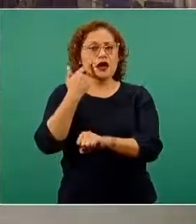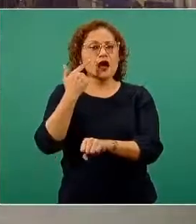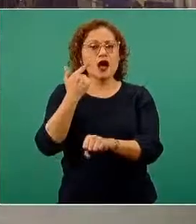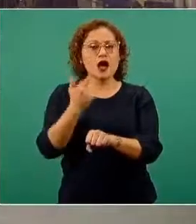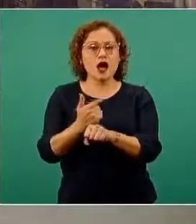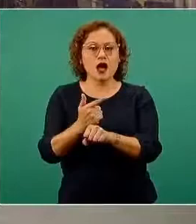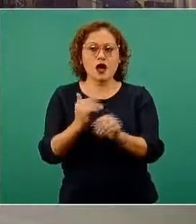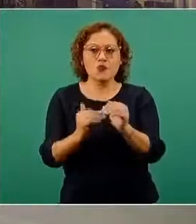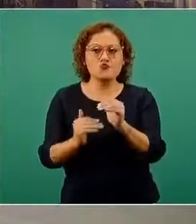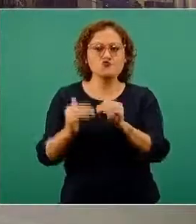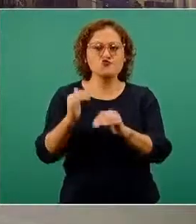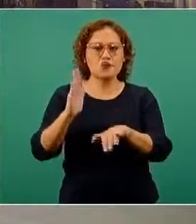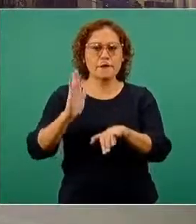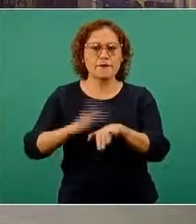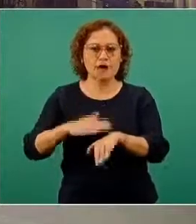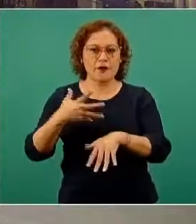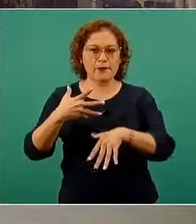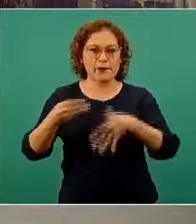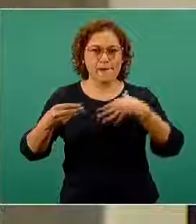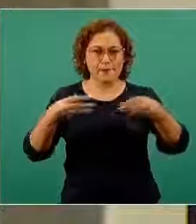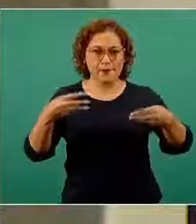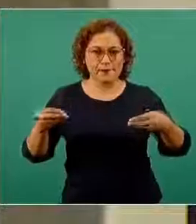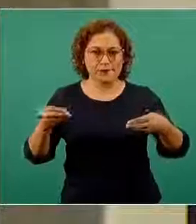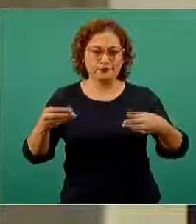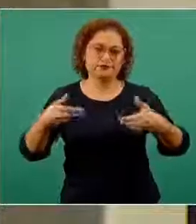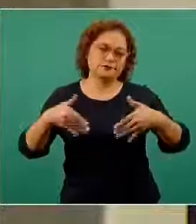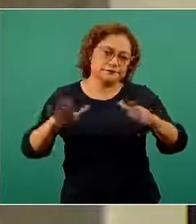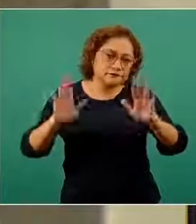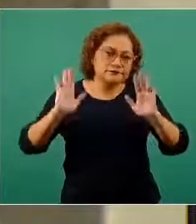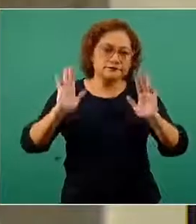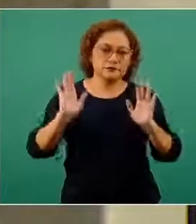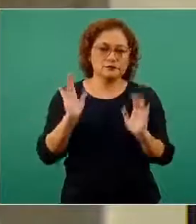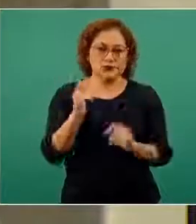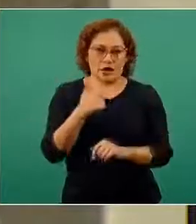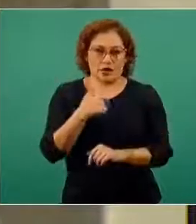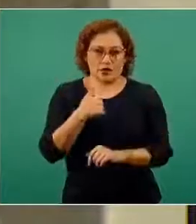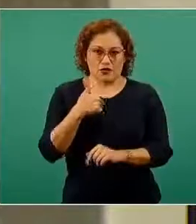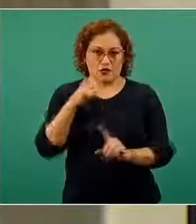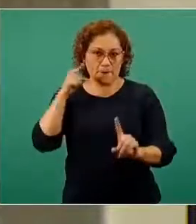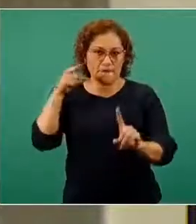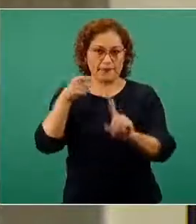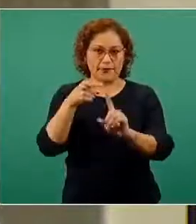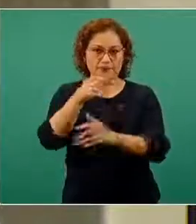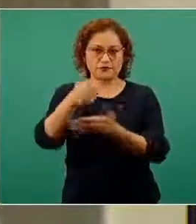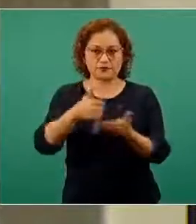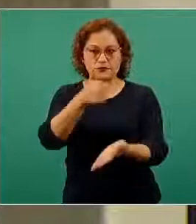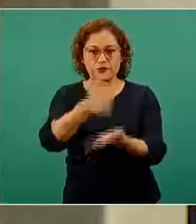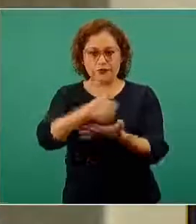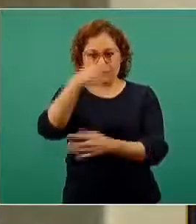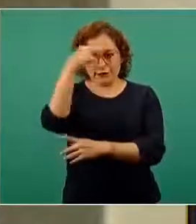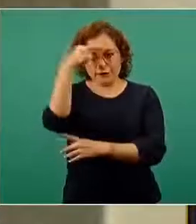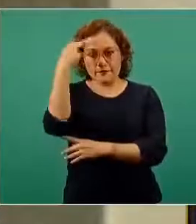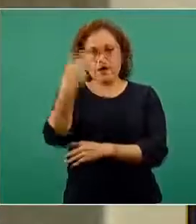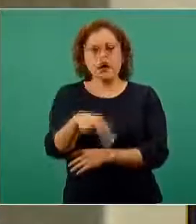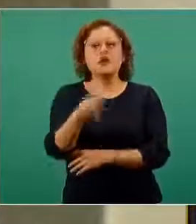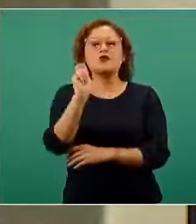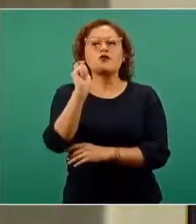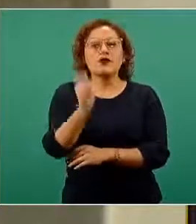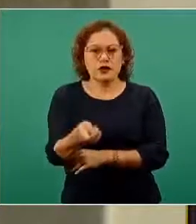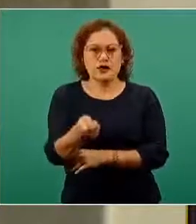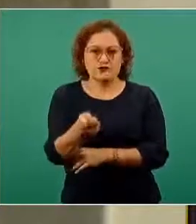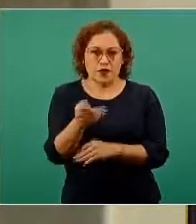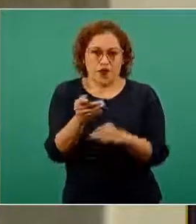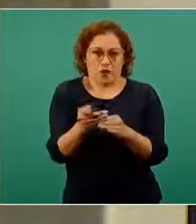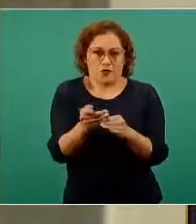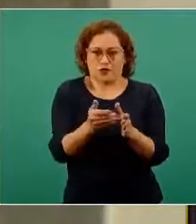casos, bueno, no nos podemos retirar, en este caso yo me voy a referir a la Ciudad de México, que estamos hablando precisamente de un periodo